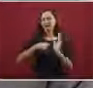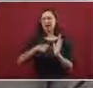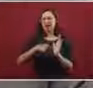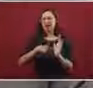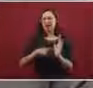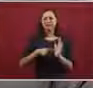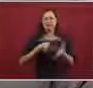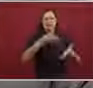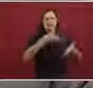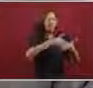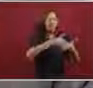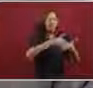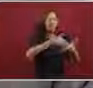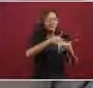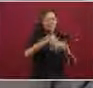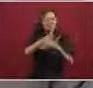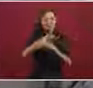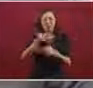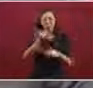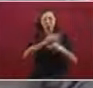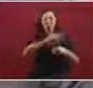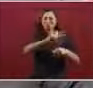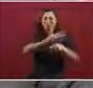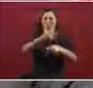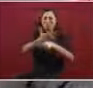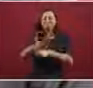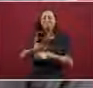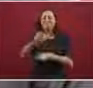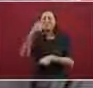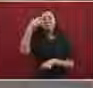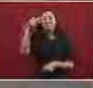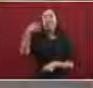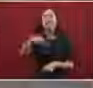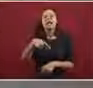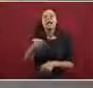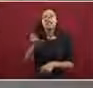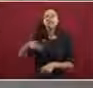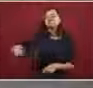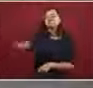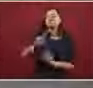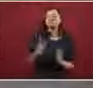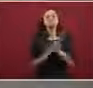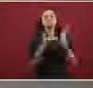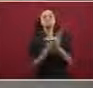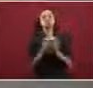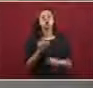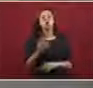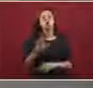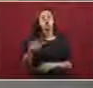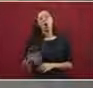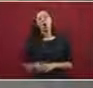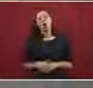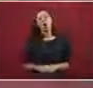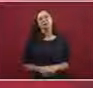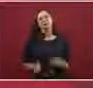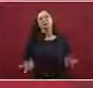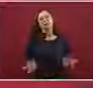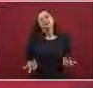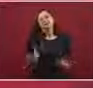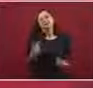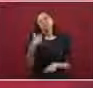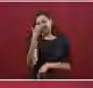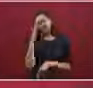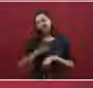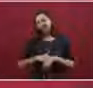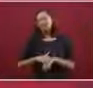tantos candados como para que no se aplicara nunca. Y no se me va a olvidar de